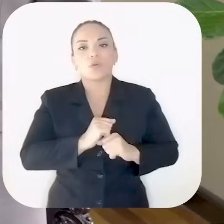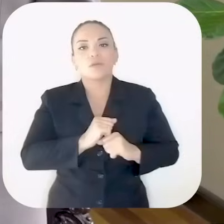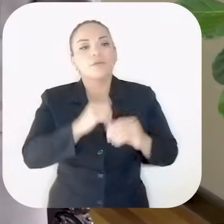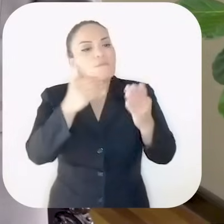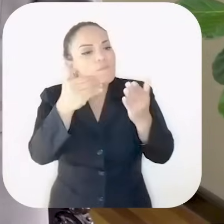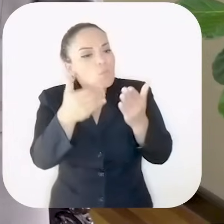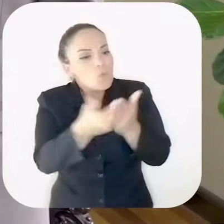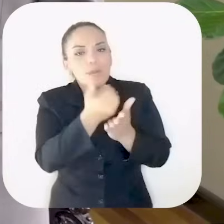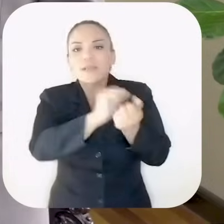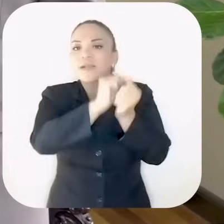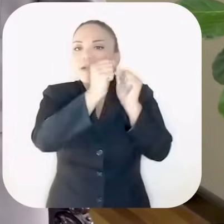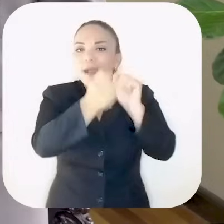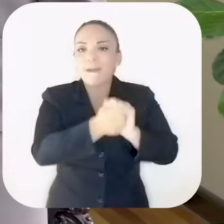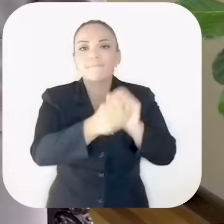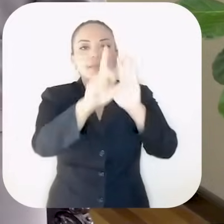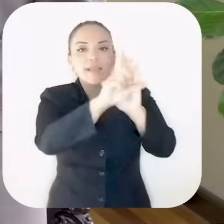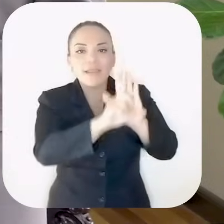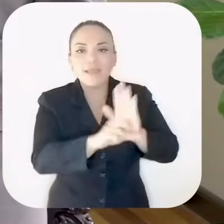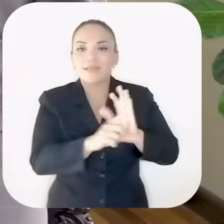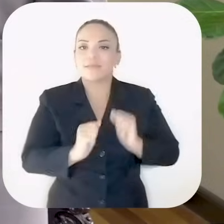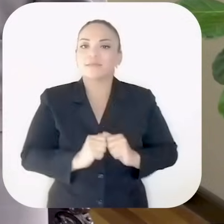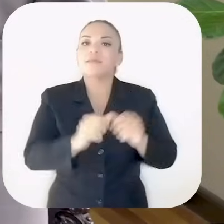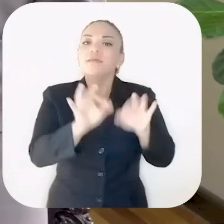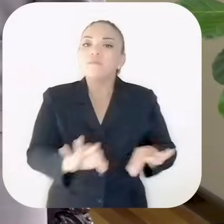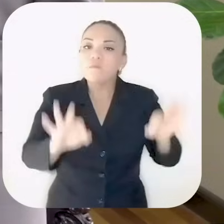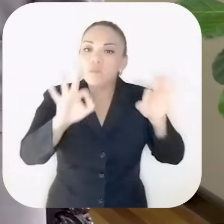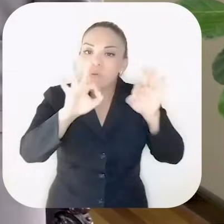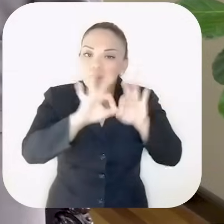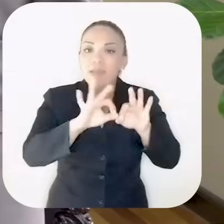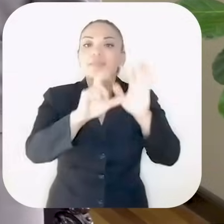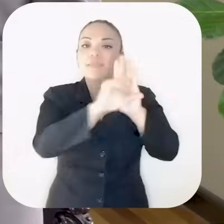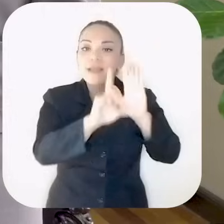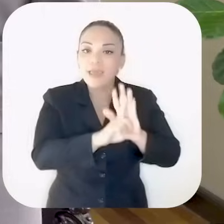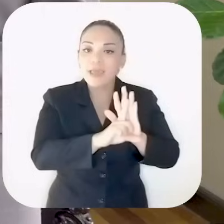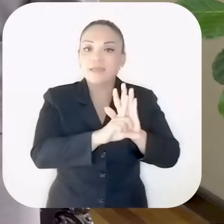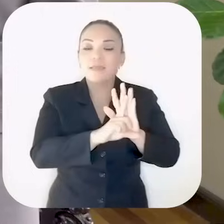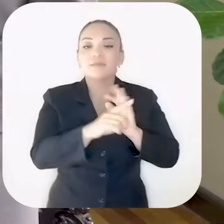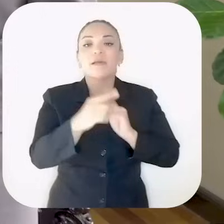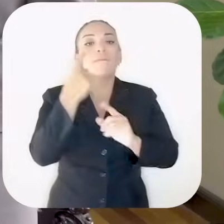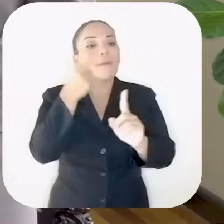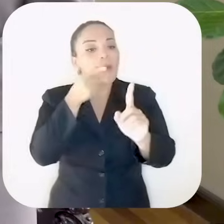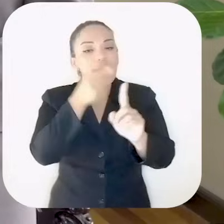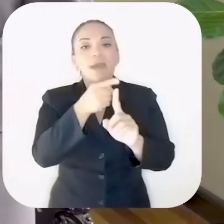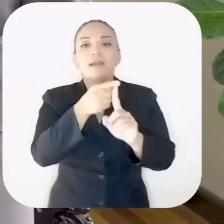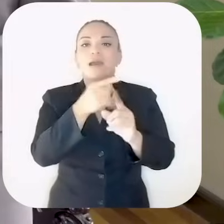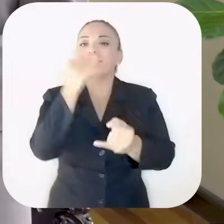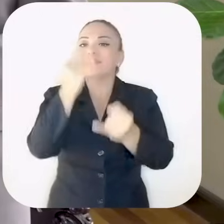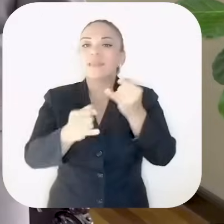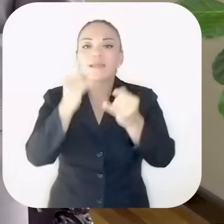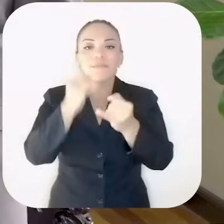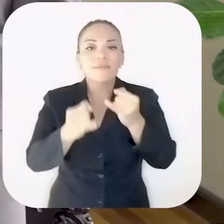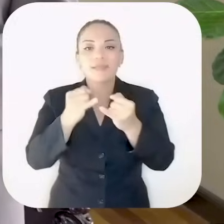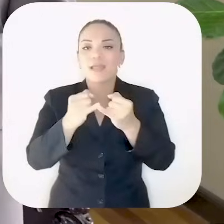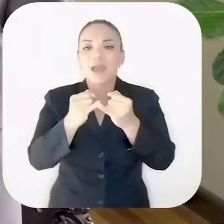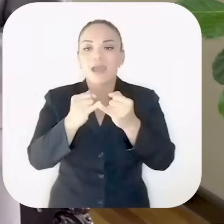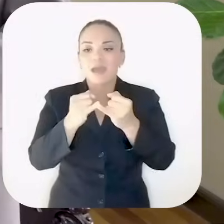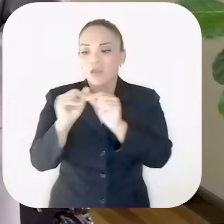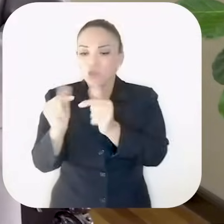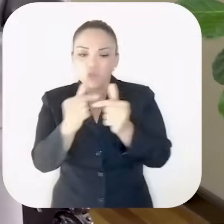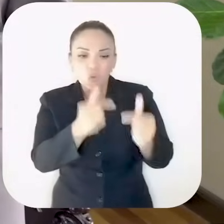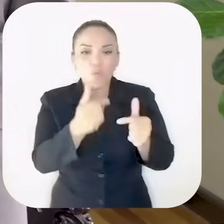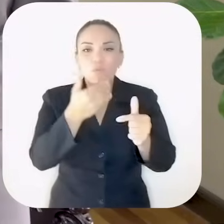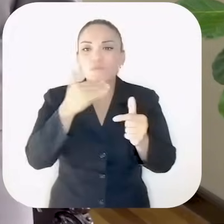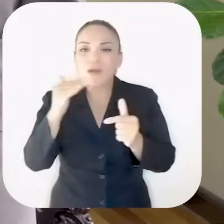la legislación que es necesaria para combatir la guerra entre bandas de crimen